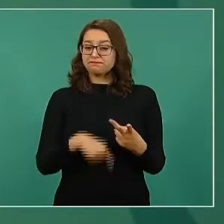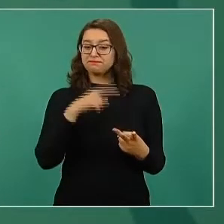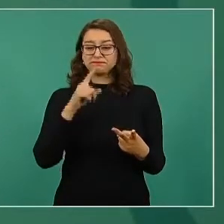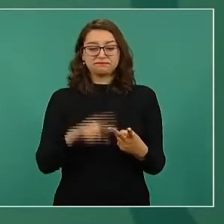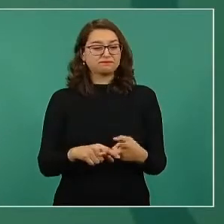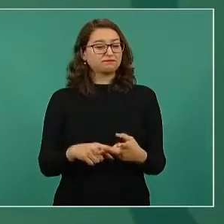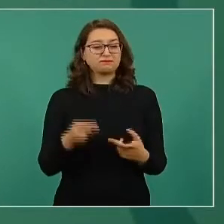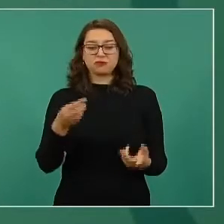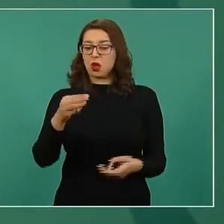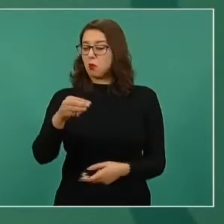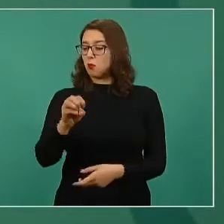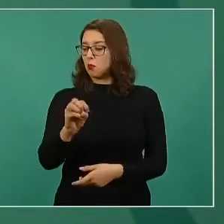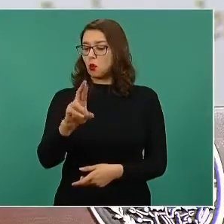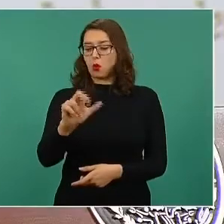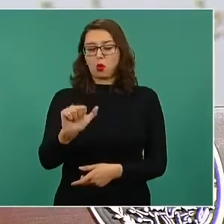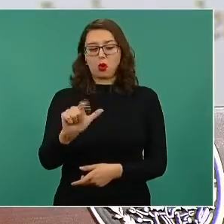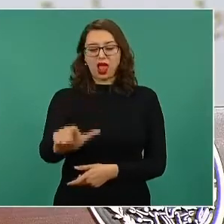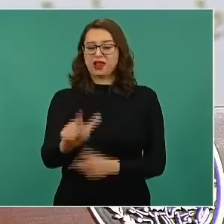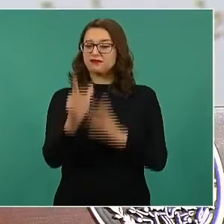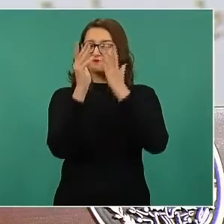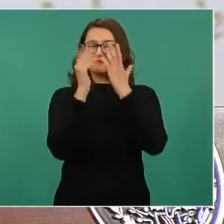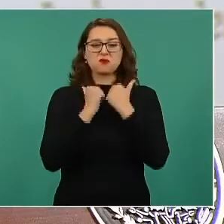completamente inmoral.